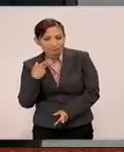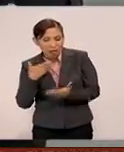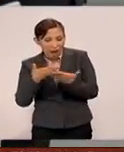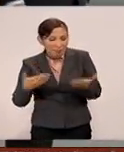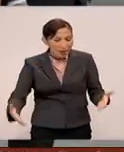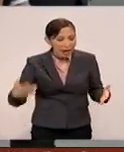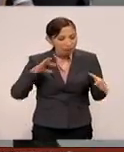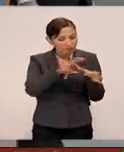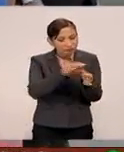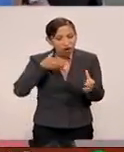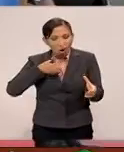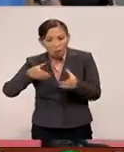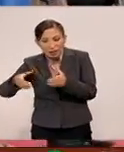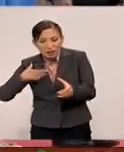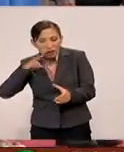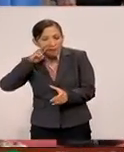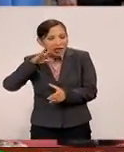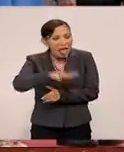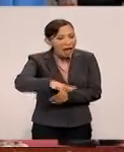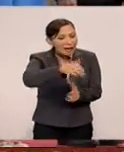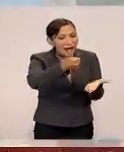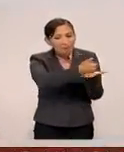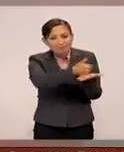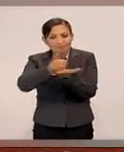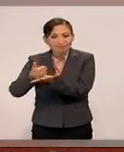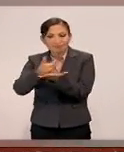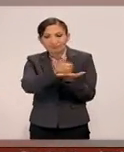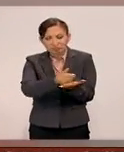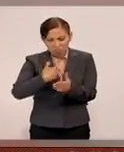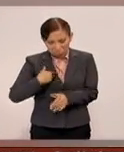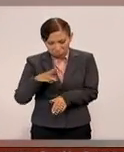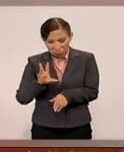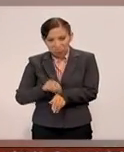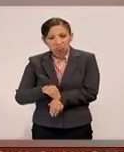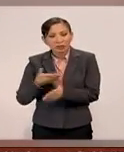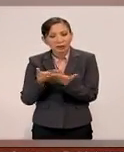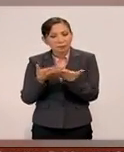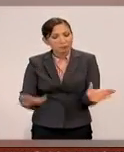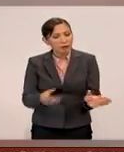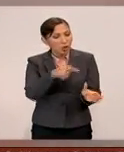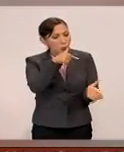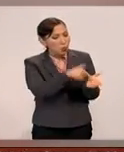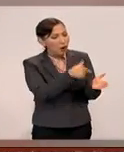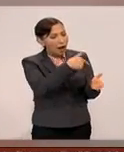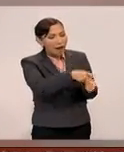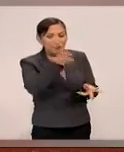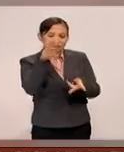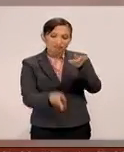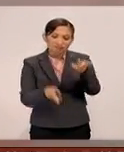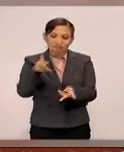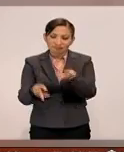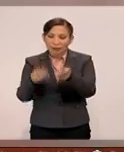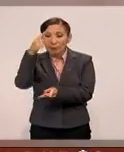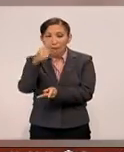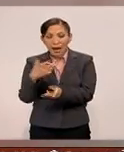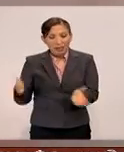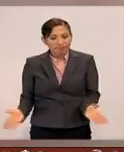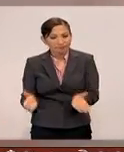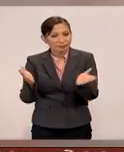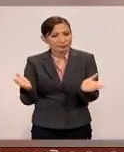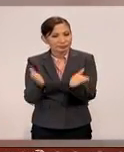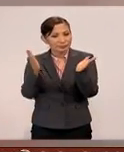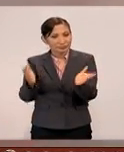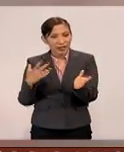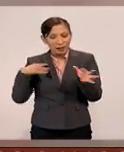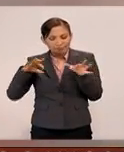ampliar lazos comerciales y explorar áreas de cooperación. Nos permitirá abrir nuevos espacios de diálogo e impulsar